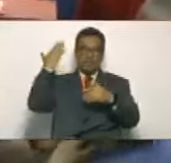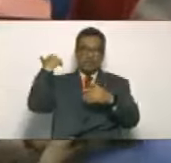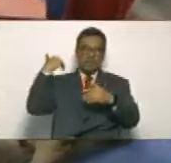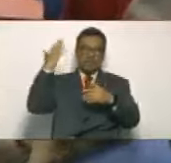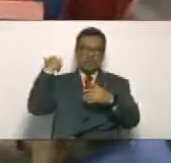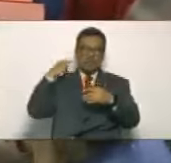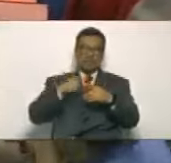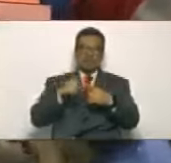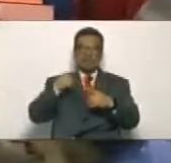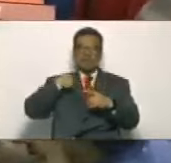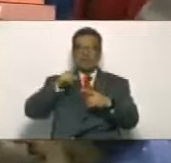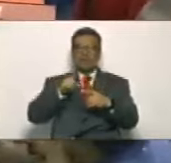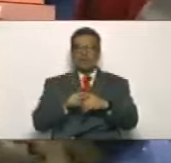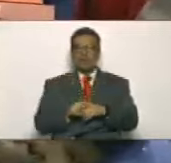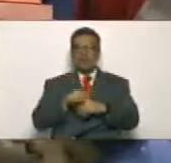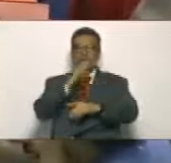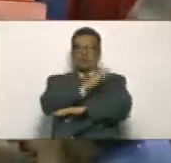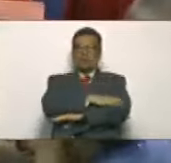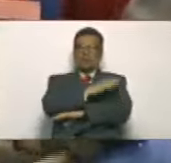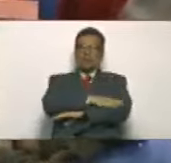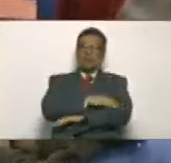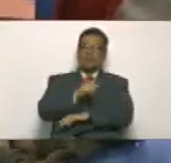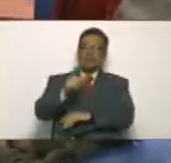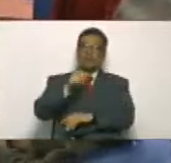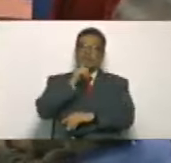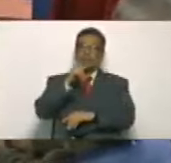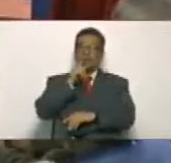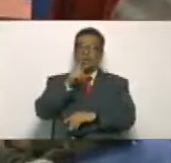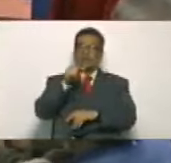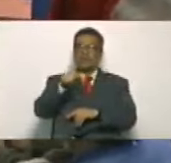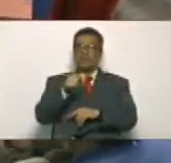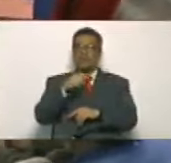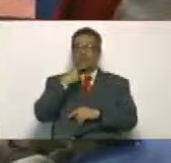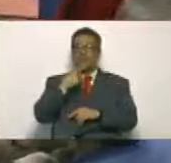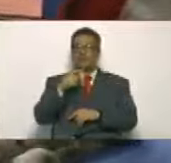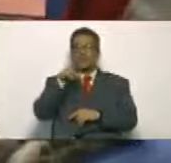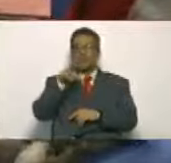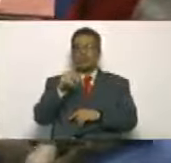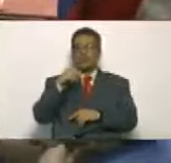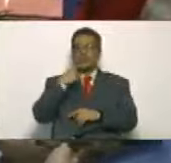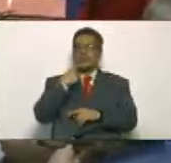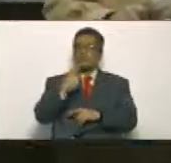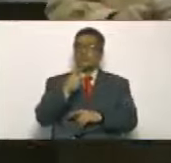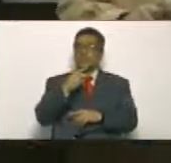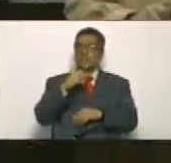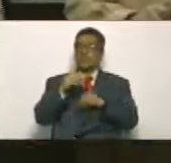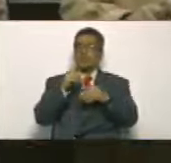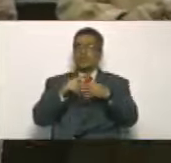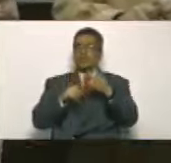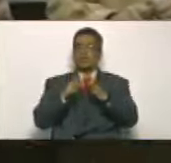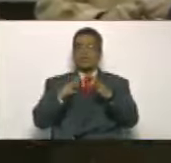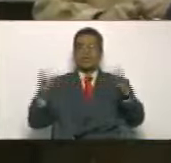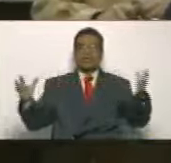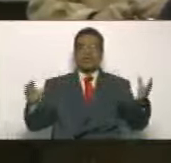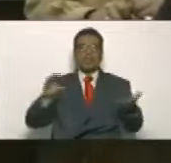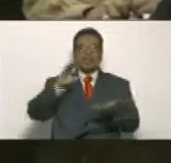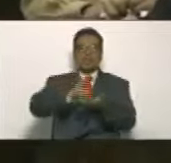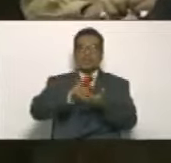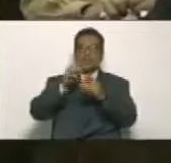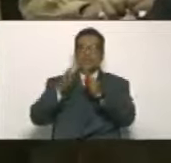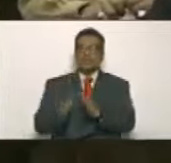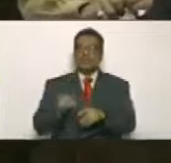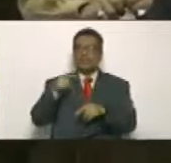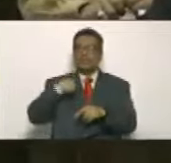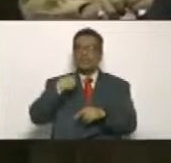vernos que no sabemos comportarnos, nos hablan de algo que se llama la gran civilización.